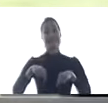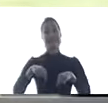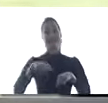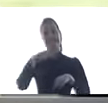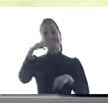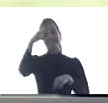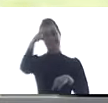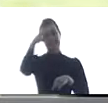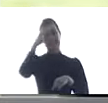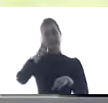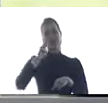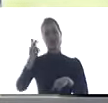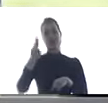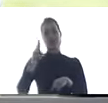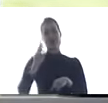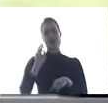Medellín.